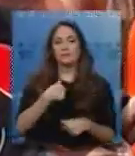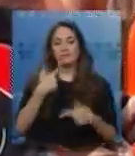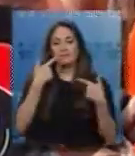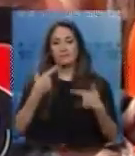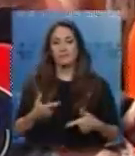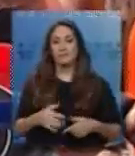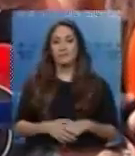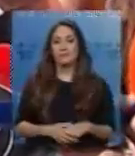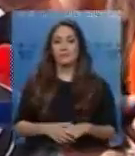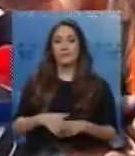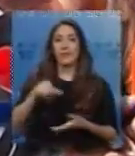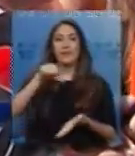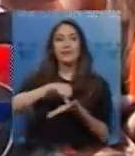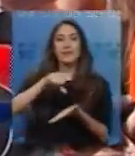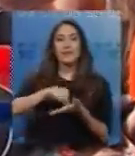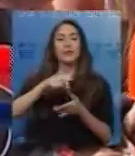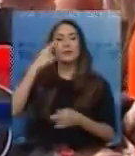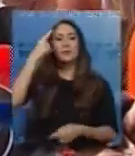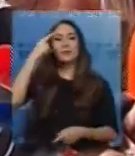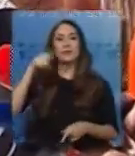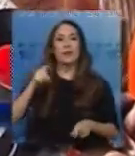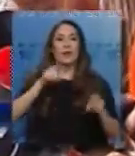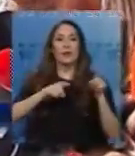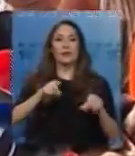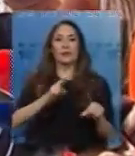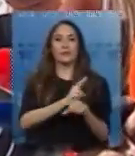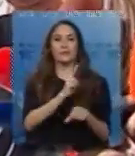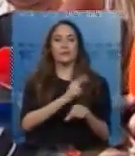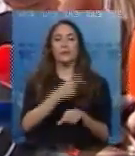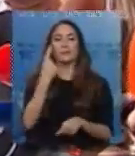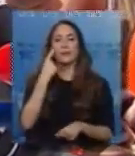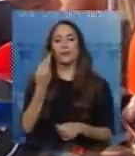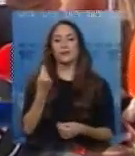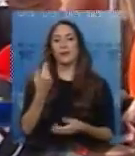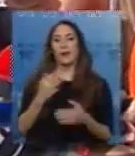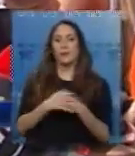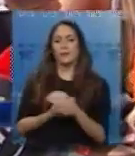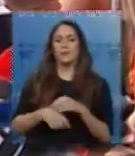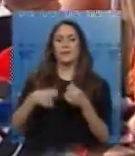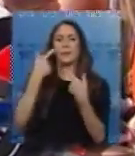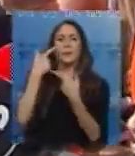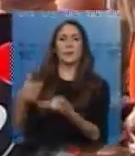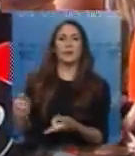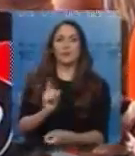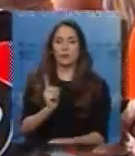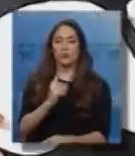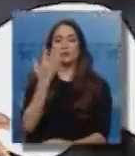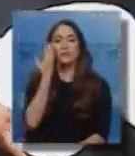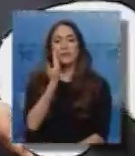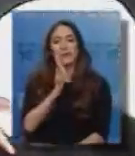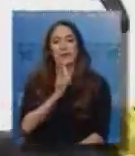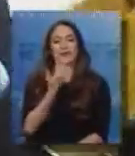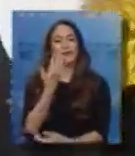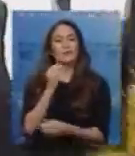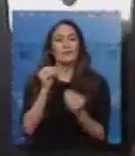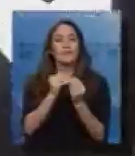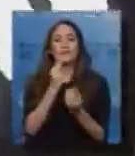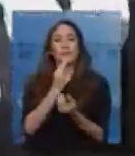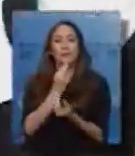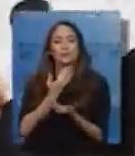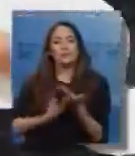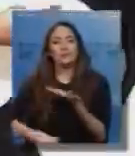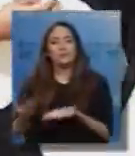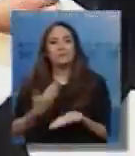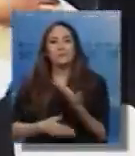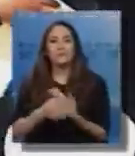en el centro no el consumismo que se ha vuelto tan usual en estas épocas, sino sobre todo el cariño, el afecto, la ternura. Los juguetes de cada niño